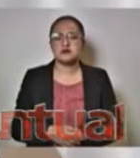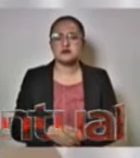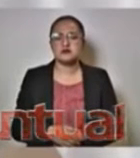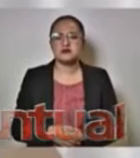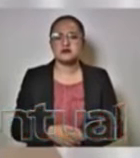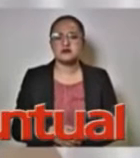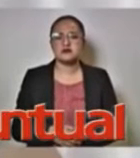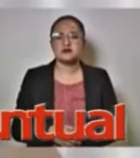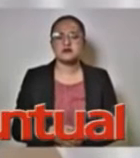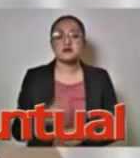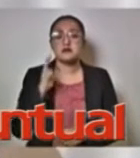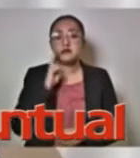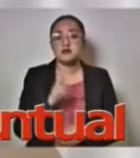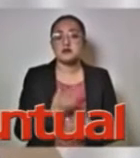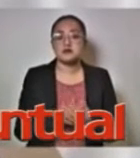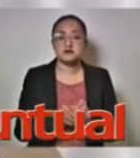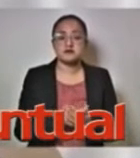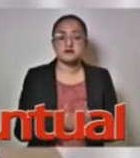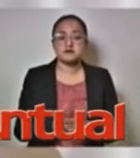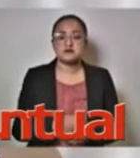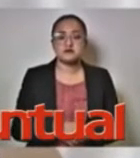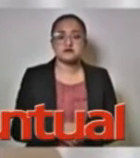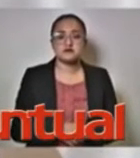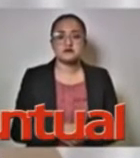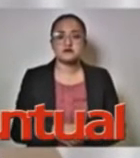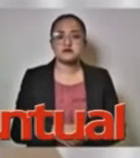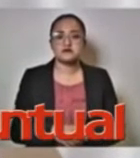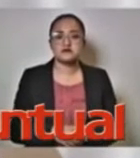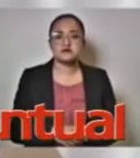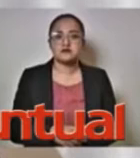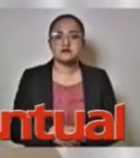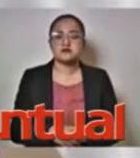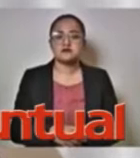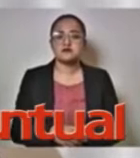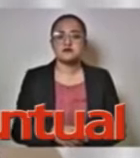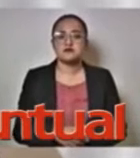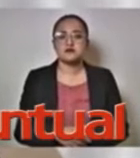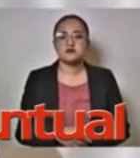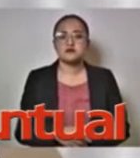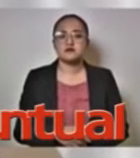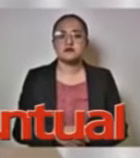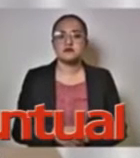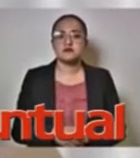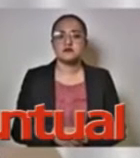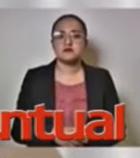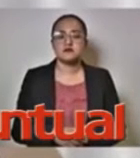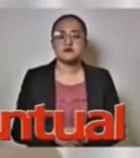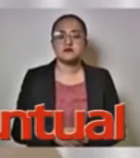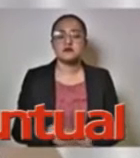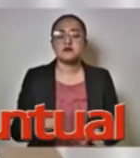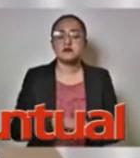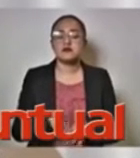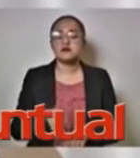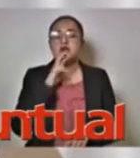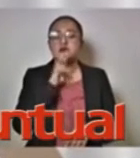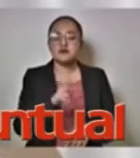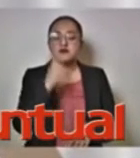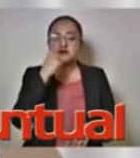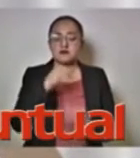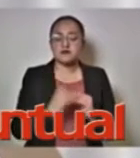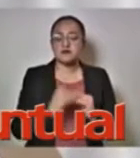vamos a ver por eso nuestra capacidad de respuesta para la reactivación económica tiene que ser fuerte